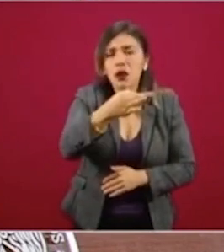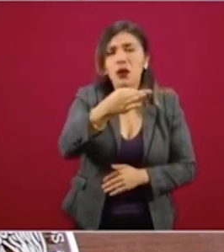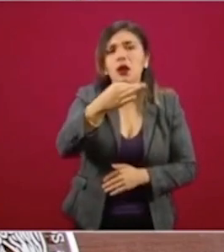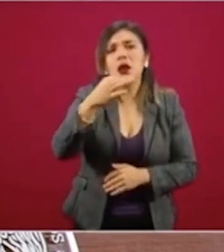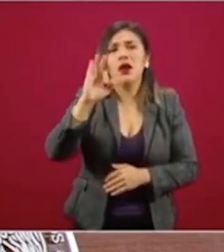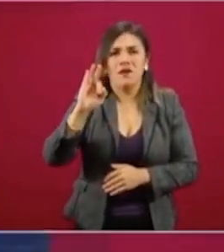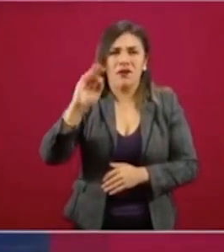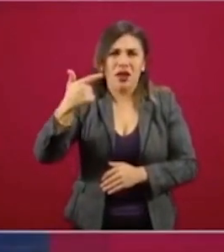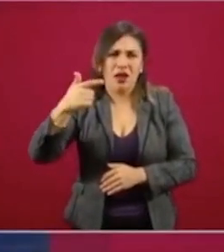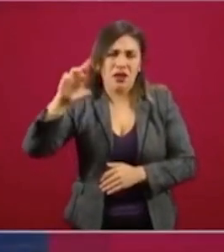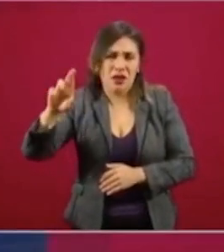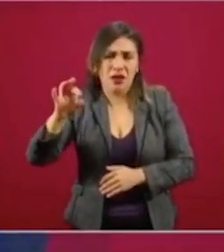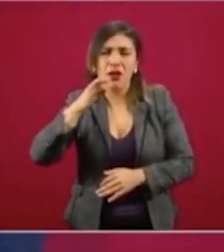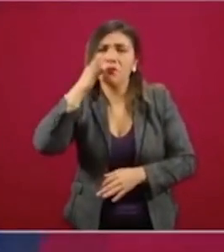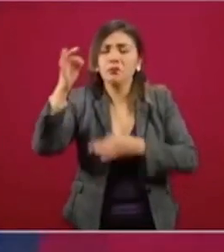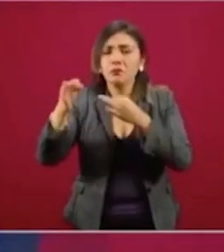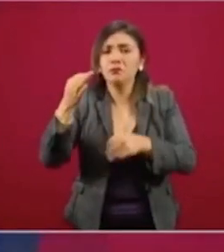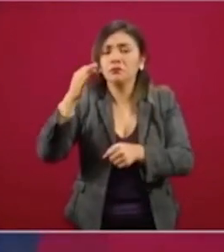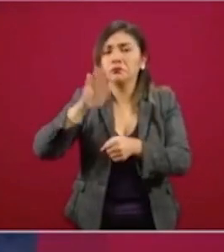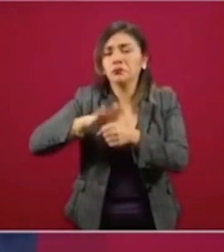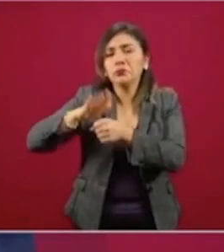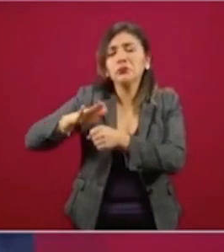General de la República